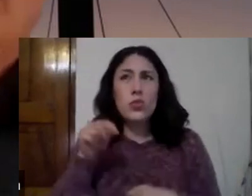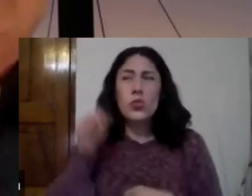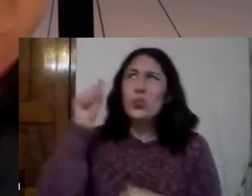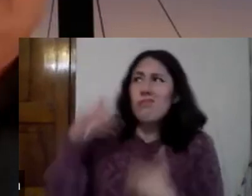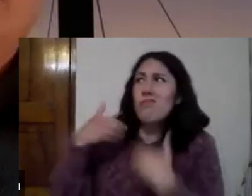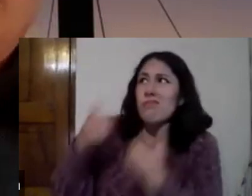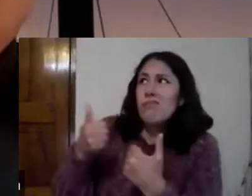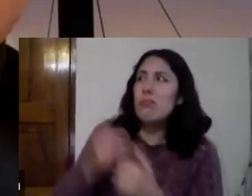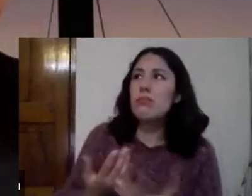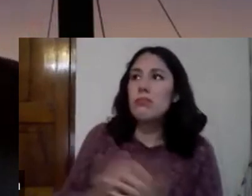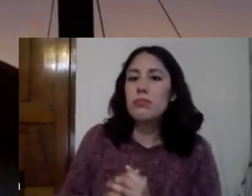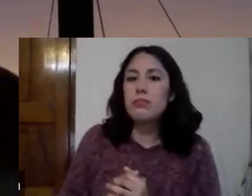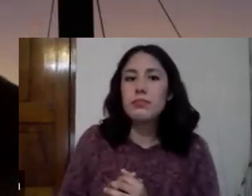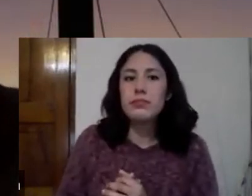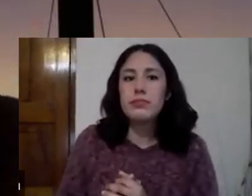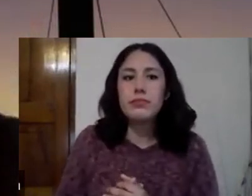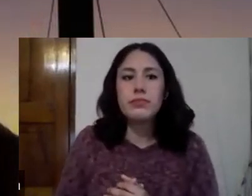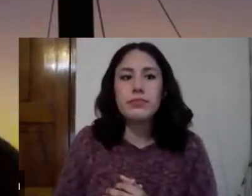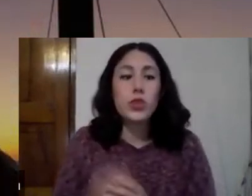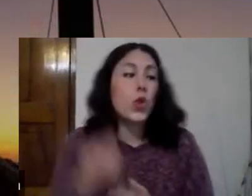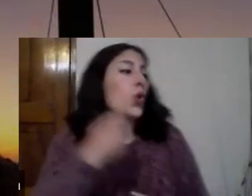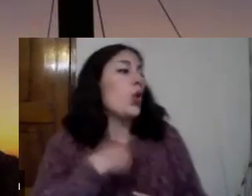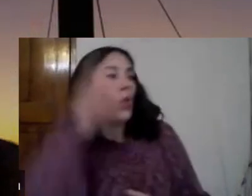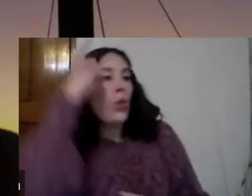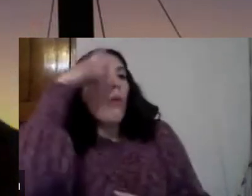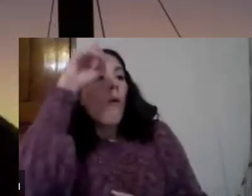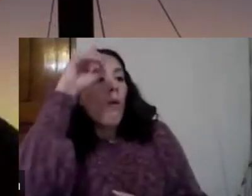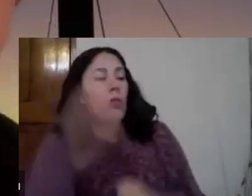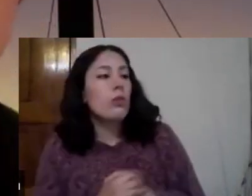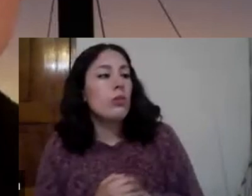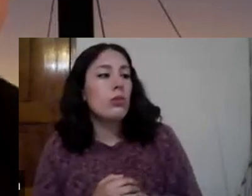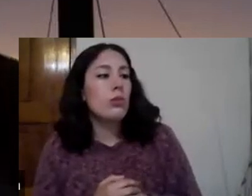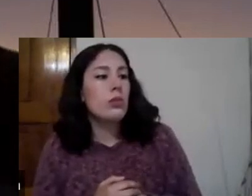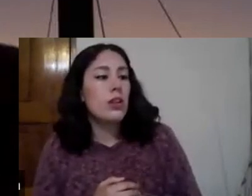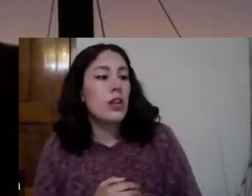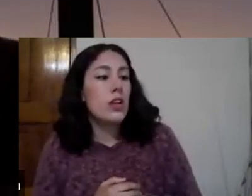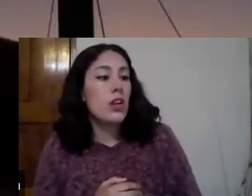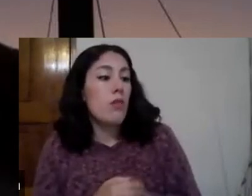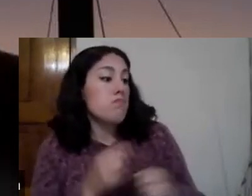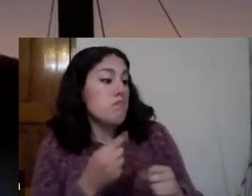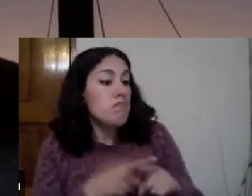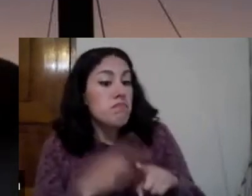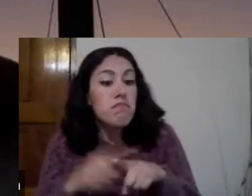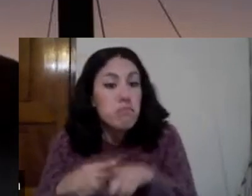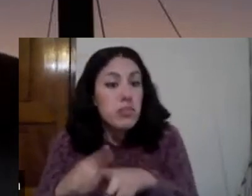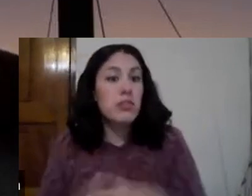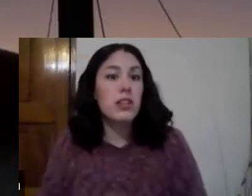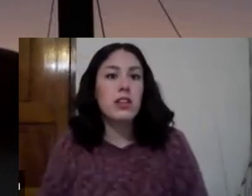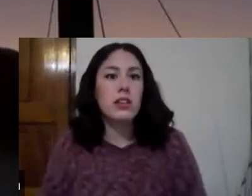del otro. No soy el Dios que está más en la montaña o en el cielo que en el mar o en la tierra.